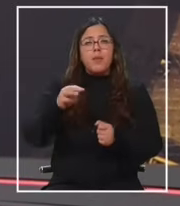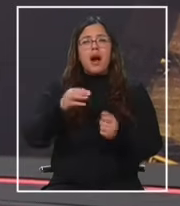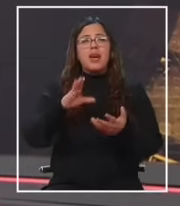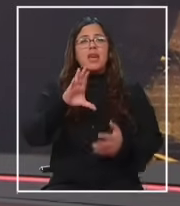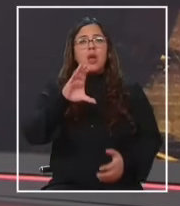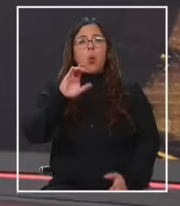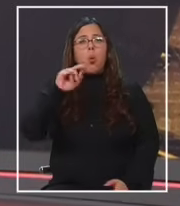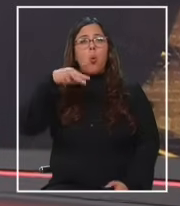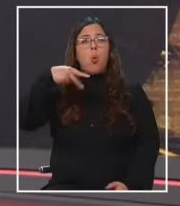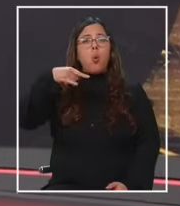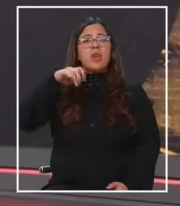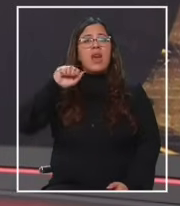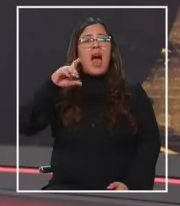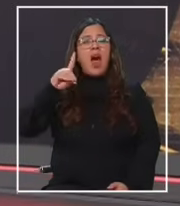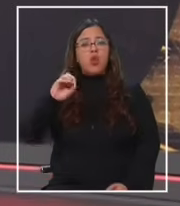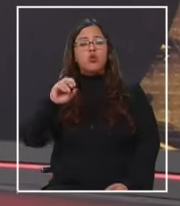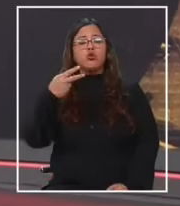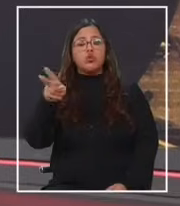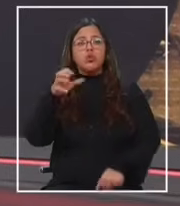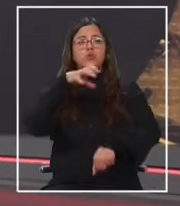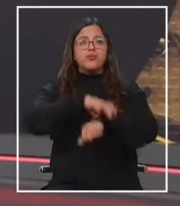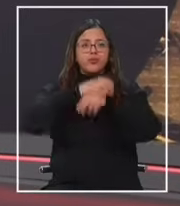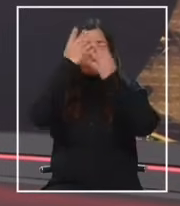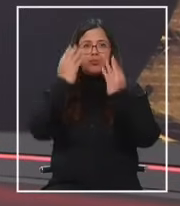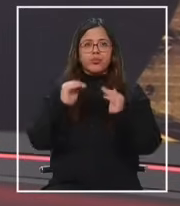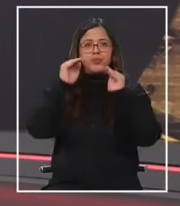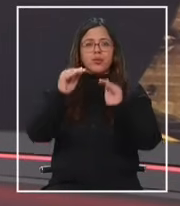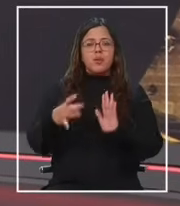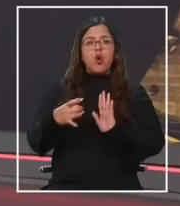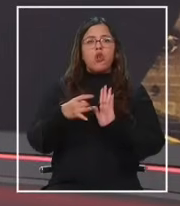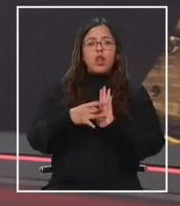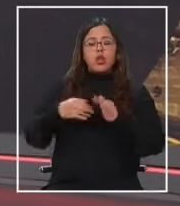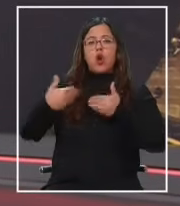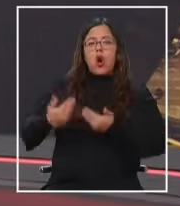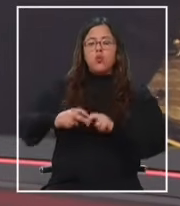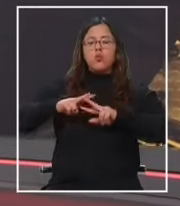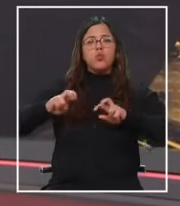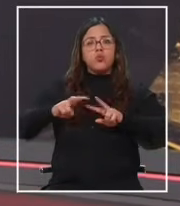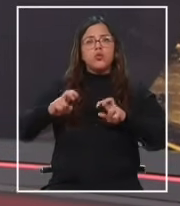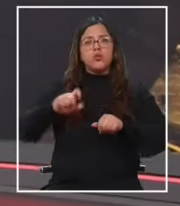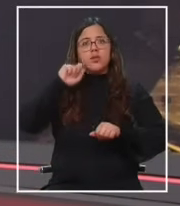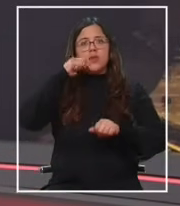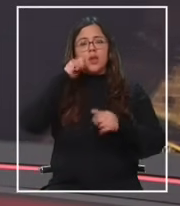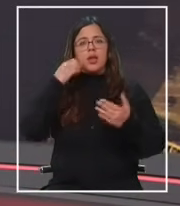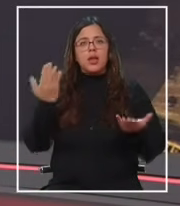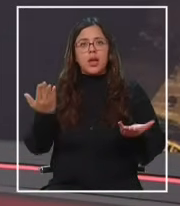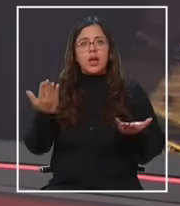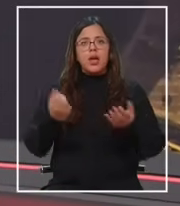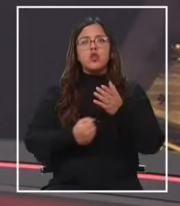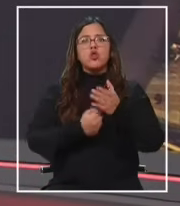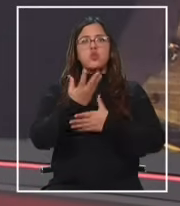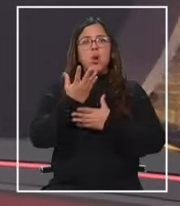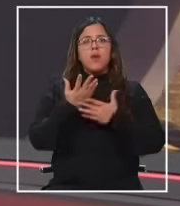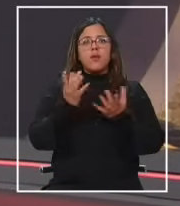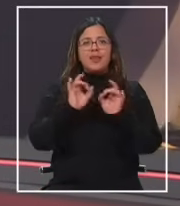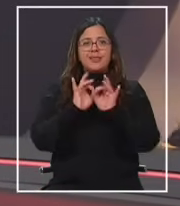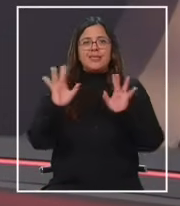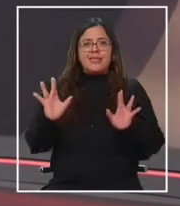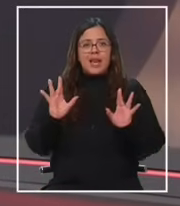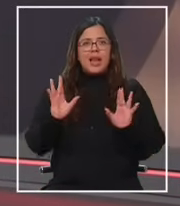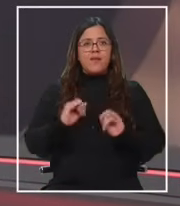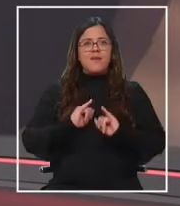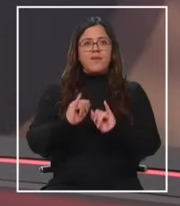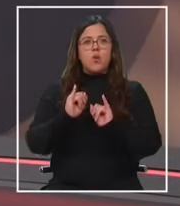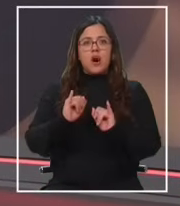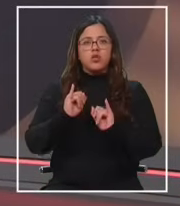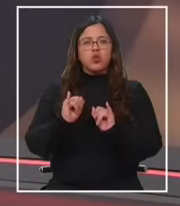cuñado están en prisión preventiva por el mismo delito. Sí, actualmente nuestra investigación arroja nuevos y graves antecedentes que